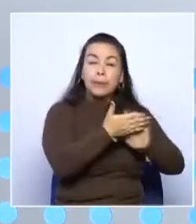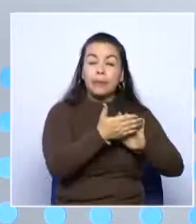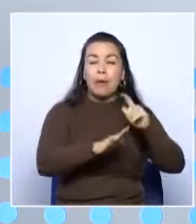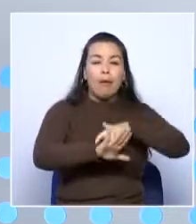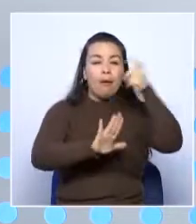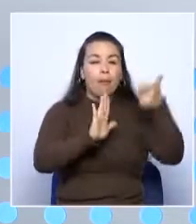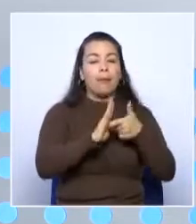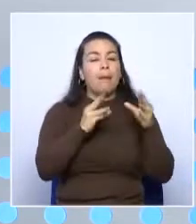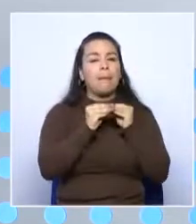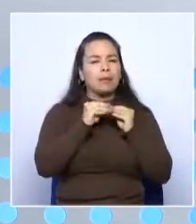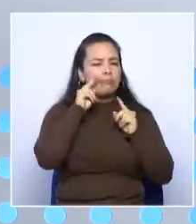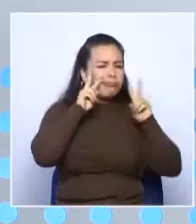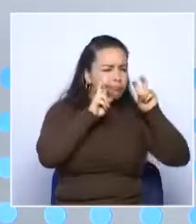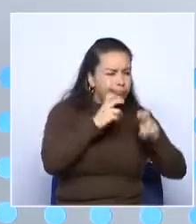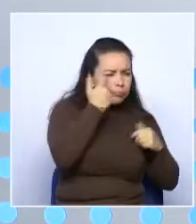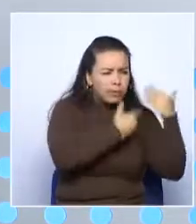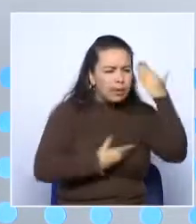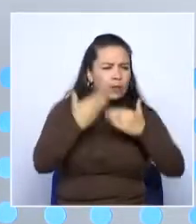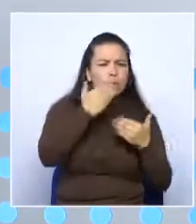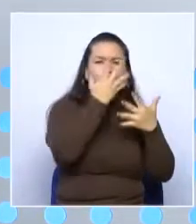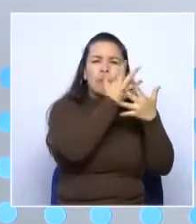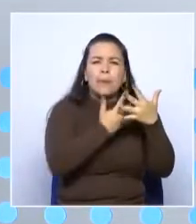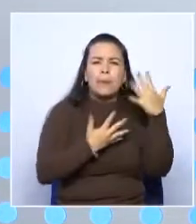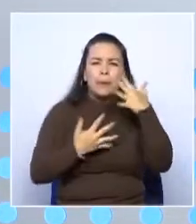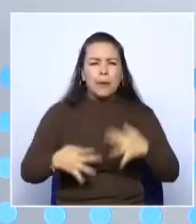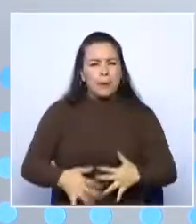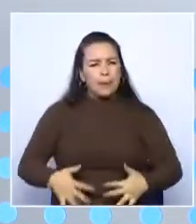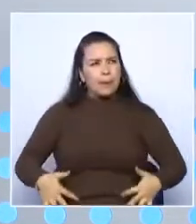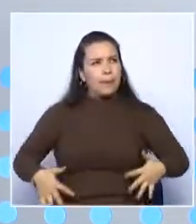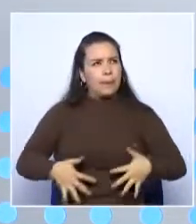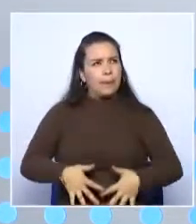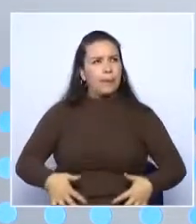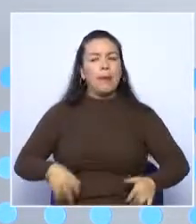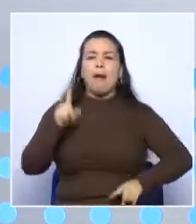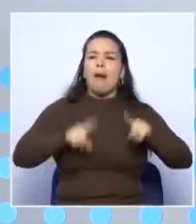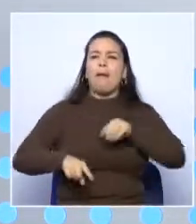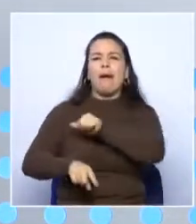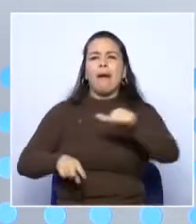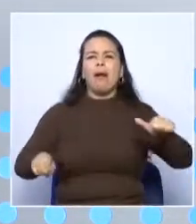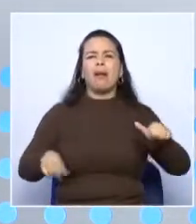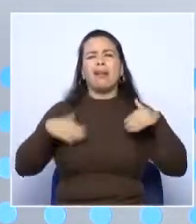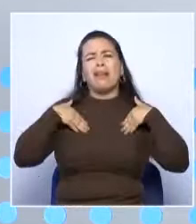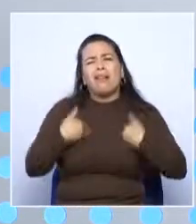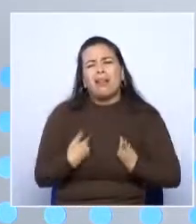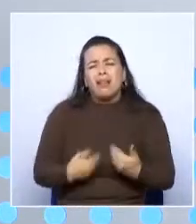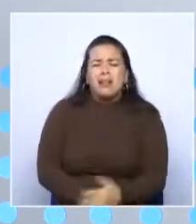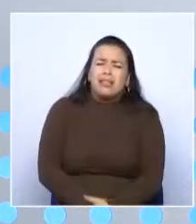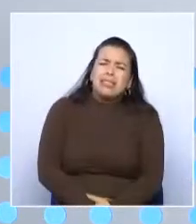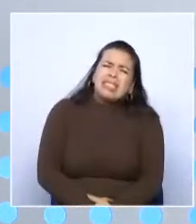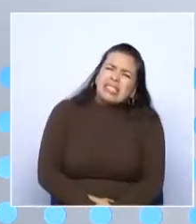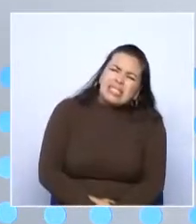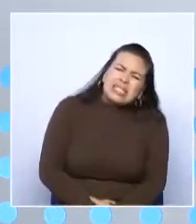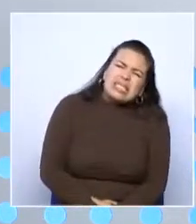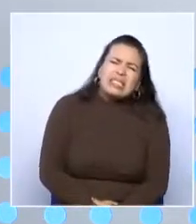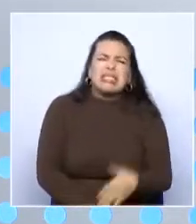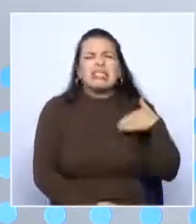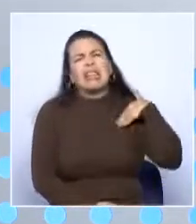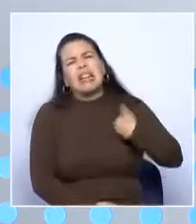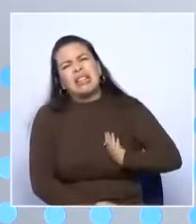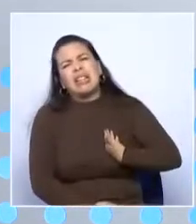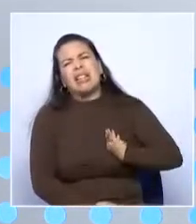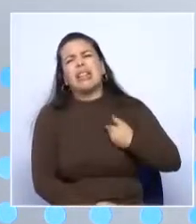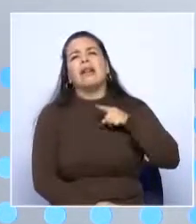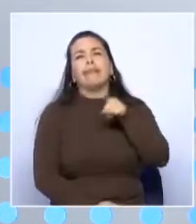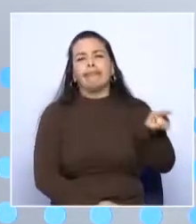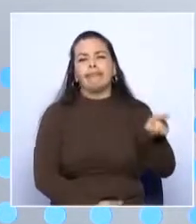El estudio de los vasos pélvicos, las pacientes que sienten siempre, digamos, un cansancio pelviano, que terminan resultando